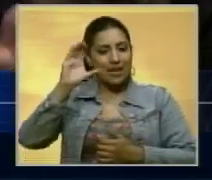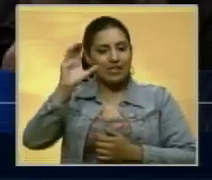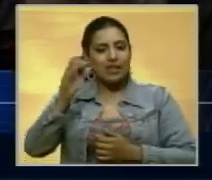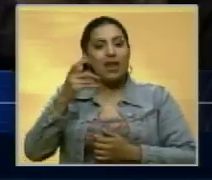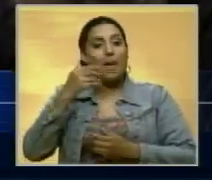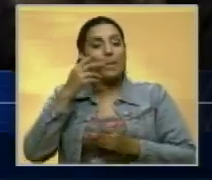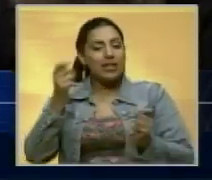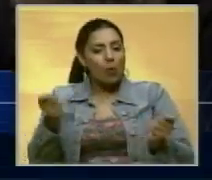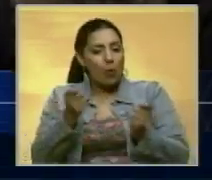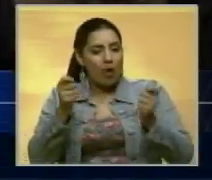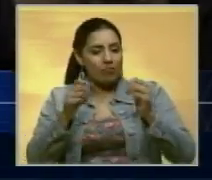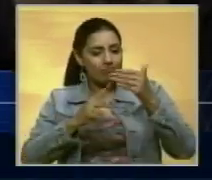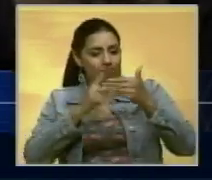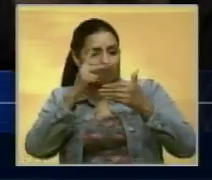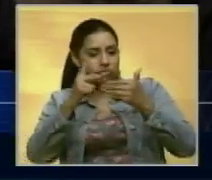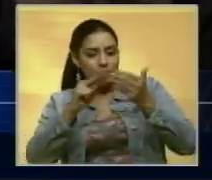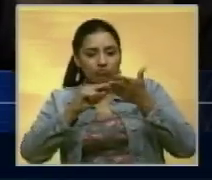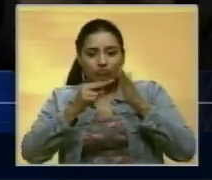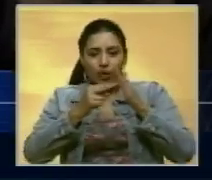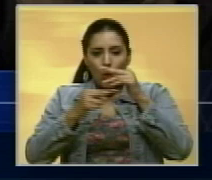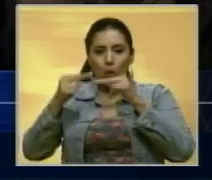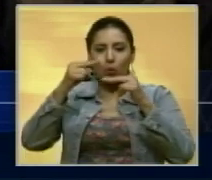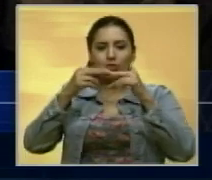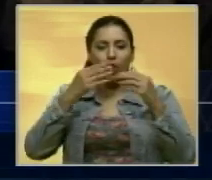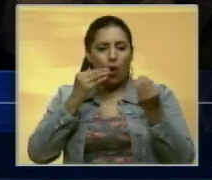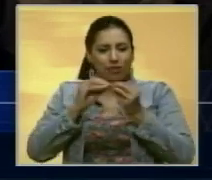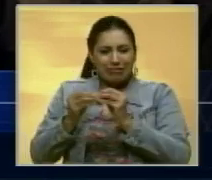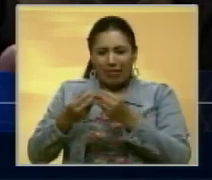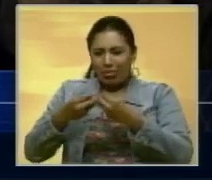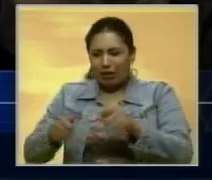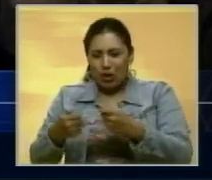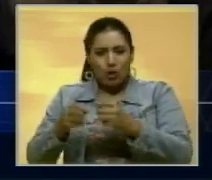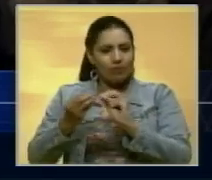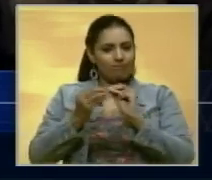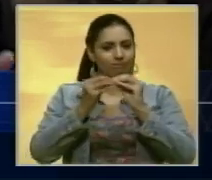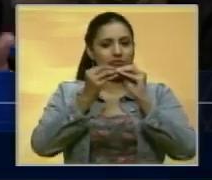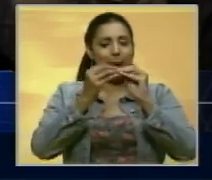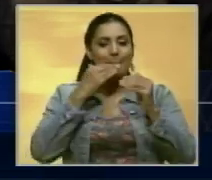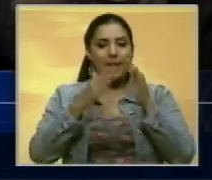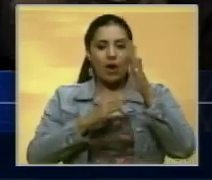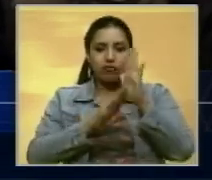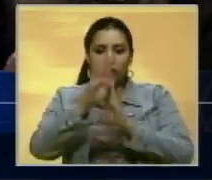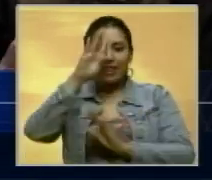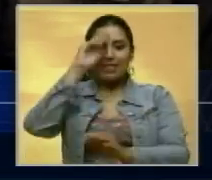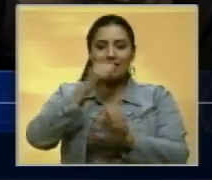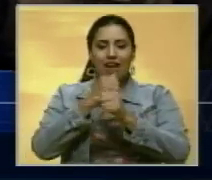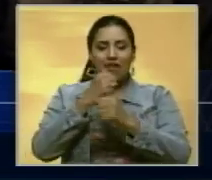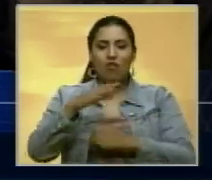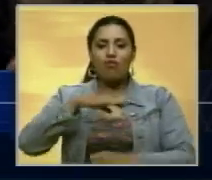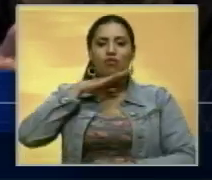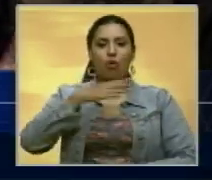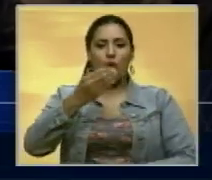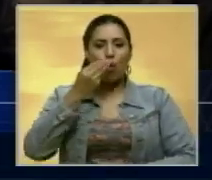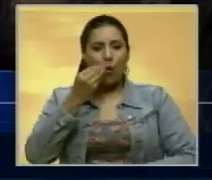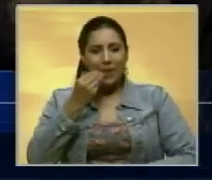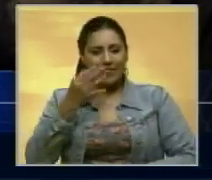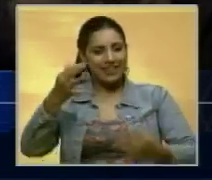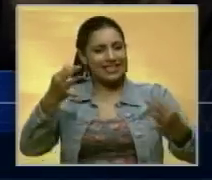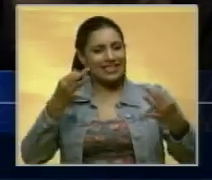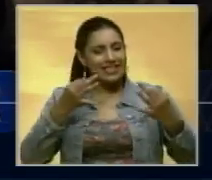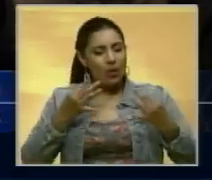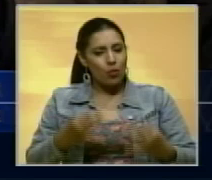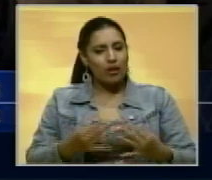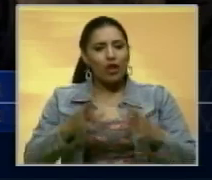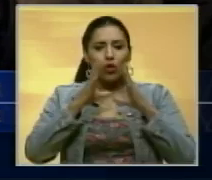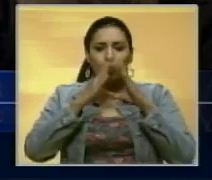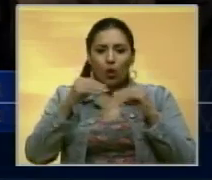con un programa de reconstrucción de la República brinde progreso, trabajo, abastecimiento, seguridad